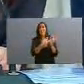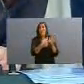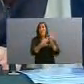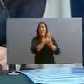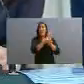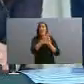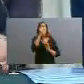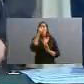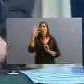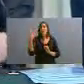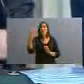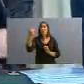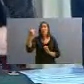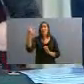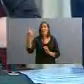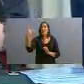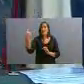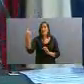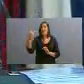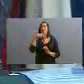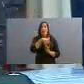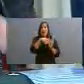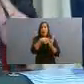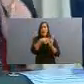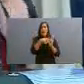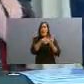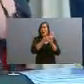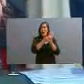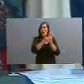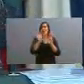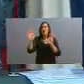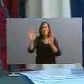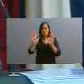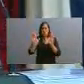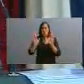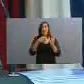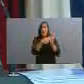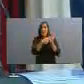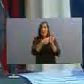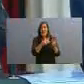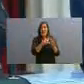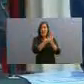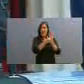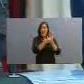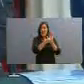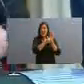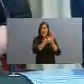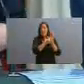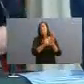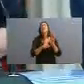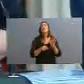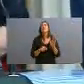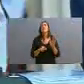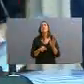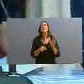24.6.31. Esta ley, por favor, esta ley mereció